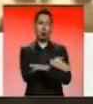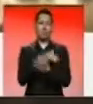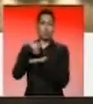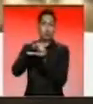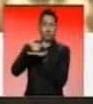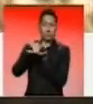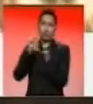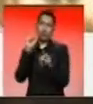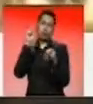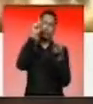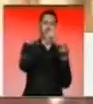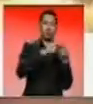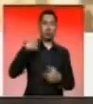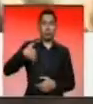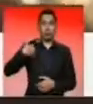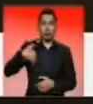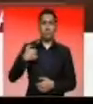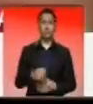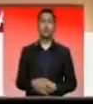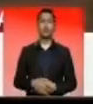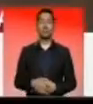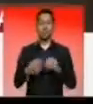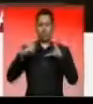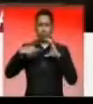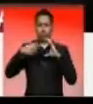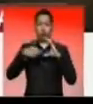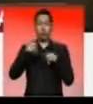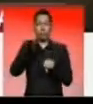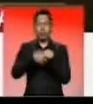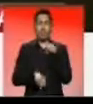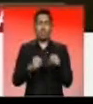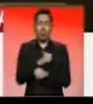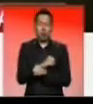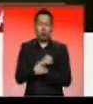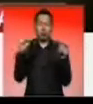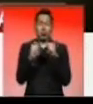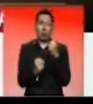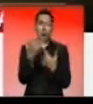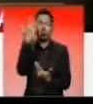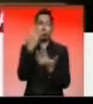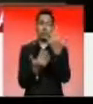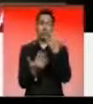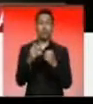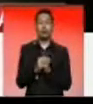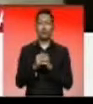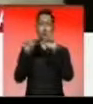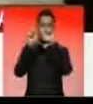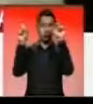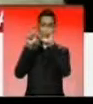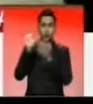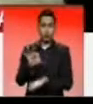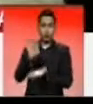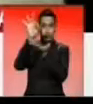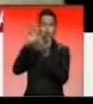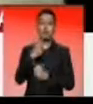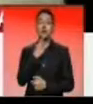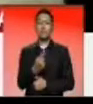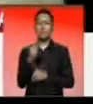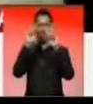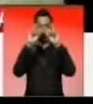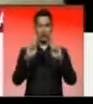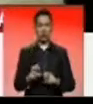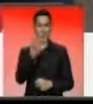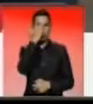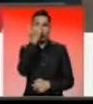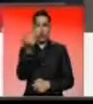a Buenos Aires. Una falla en la turbina provocó el fuego. La portavoz de la empresa señaló que se encuentran analizando qué sucedió. El